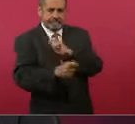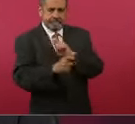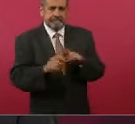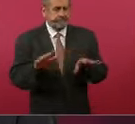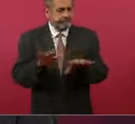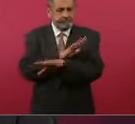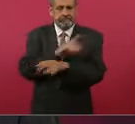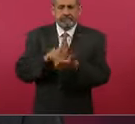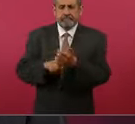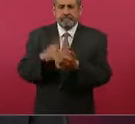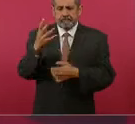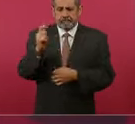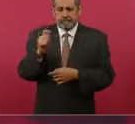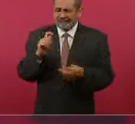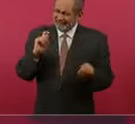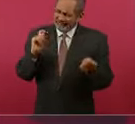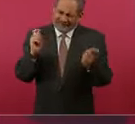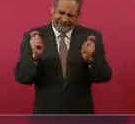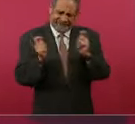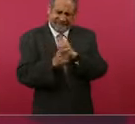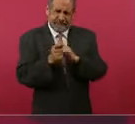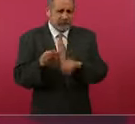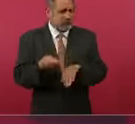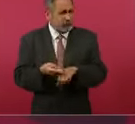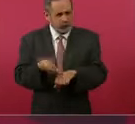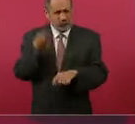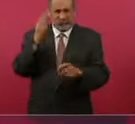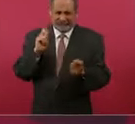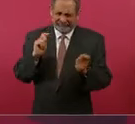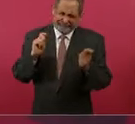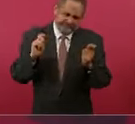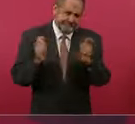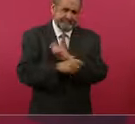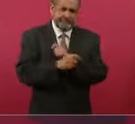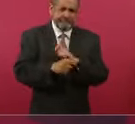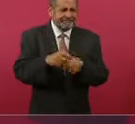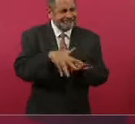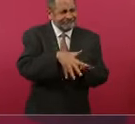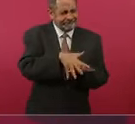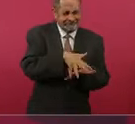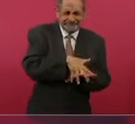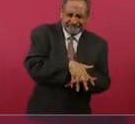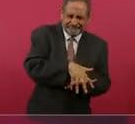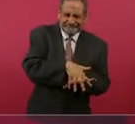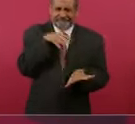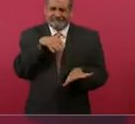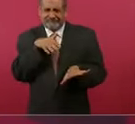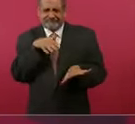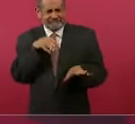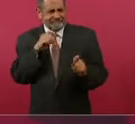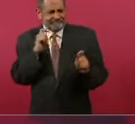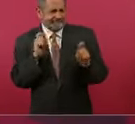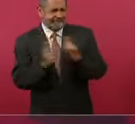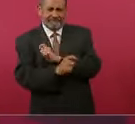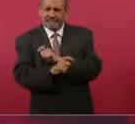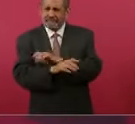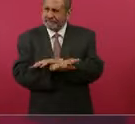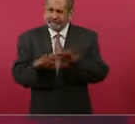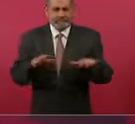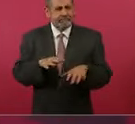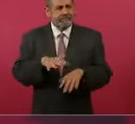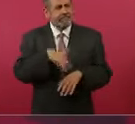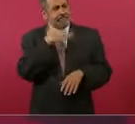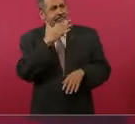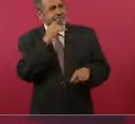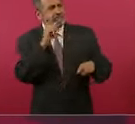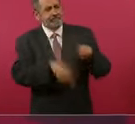transformación profunda. Estamos arrancando de raíz la corrupción en el país,